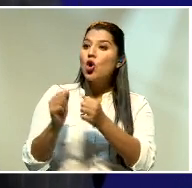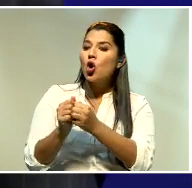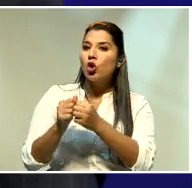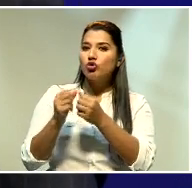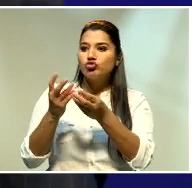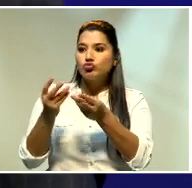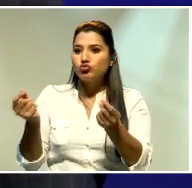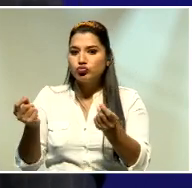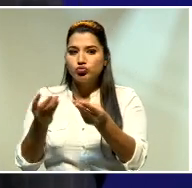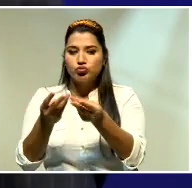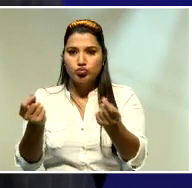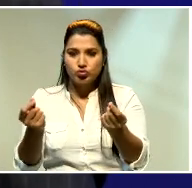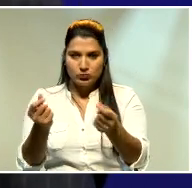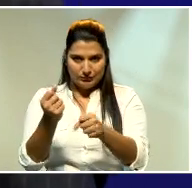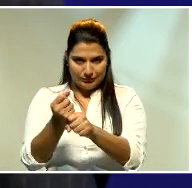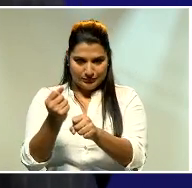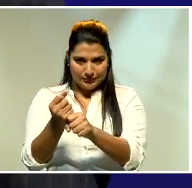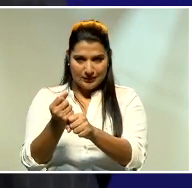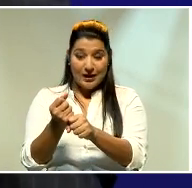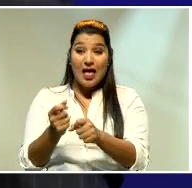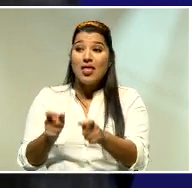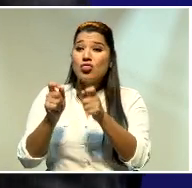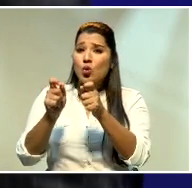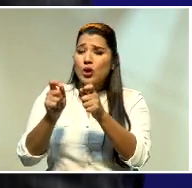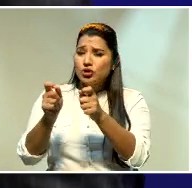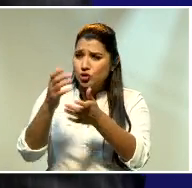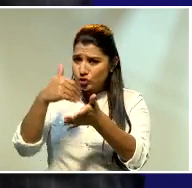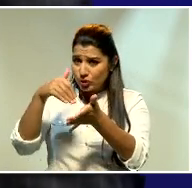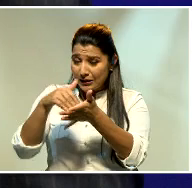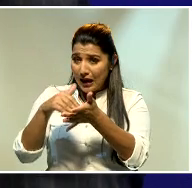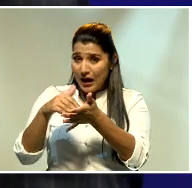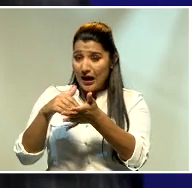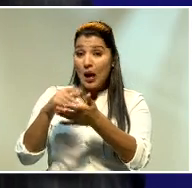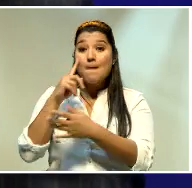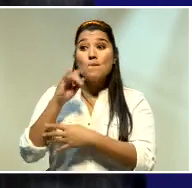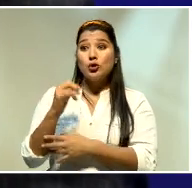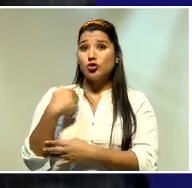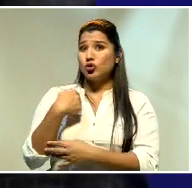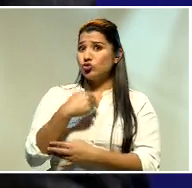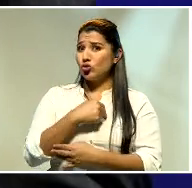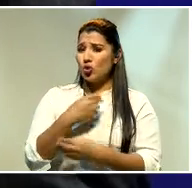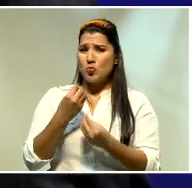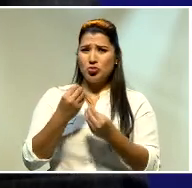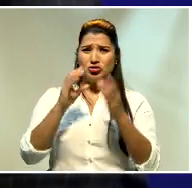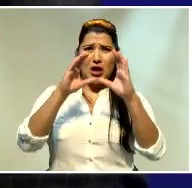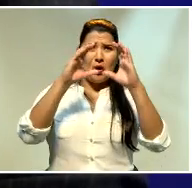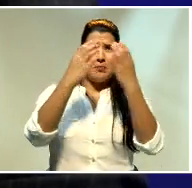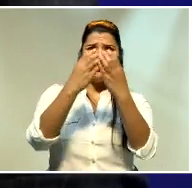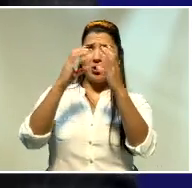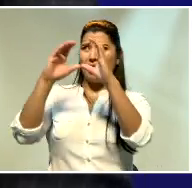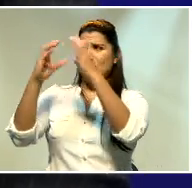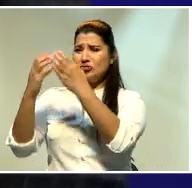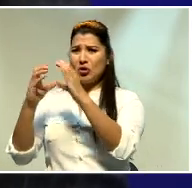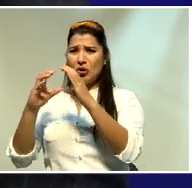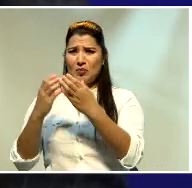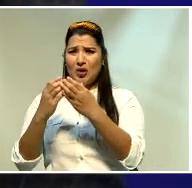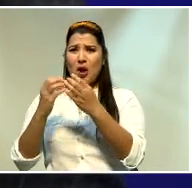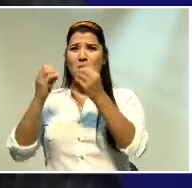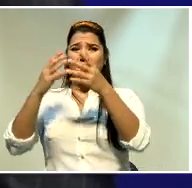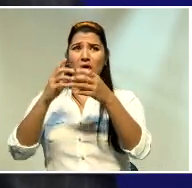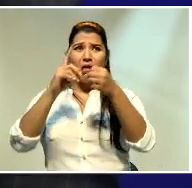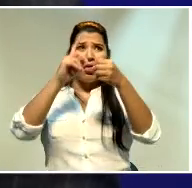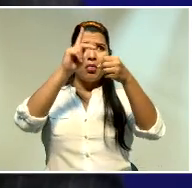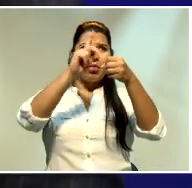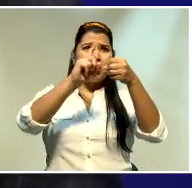ejecución. La educación es central, por eso le quitamos muchas de las comisiones que le quitan tiempo a los maestros para estar en las